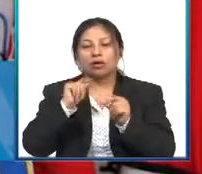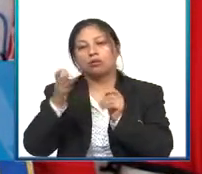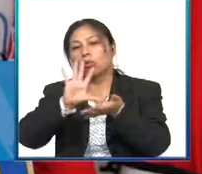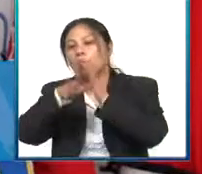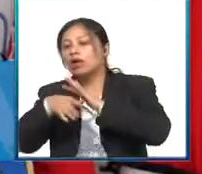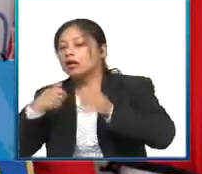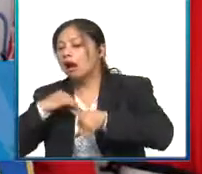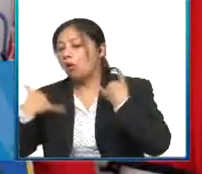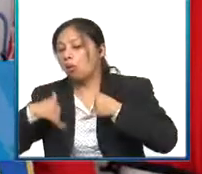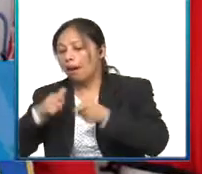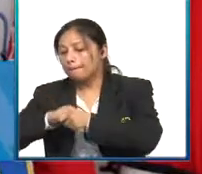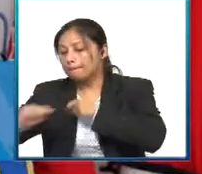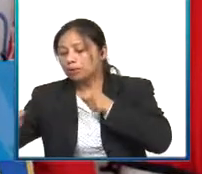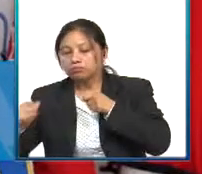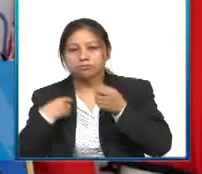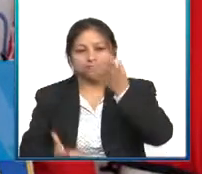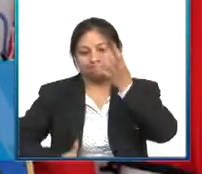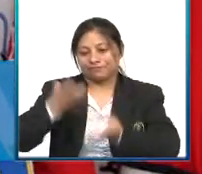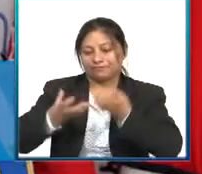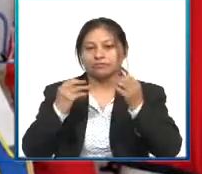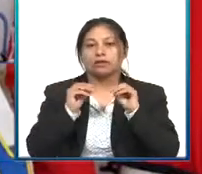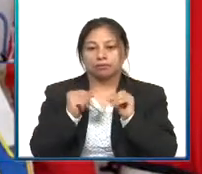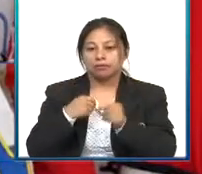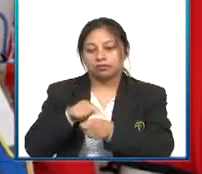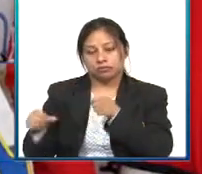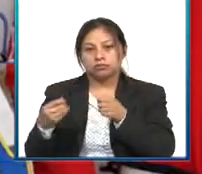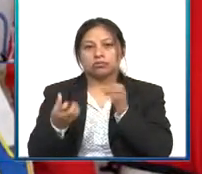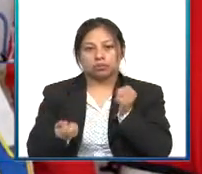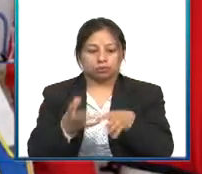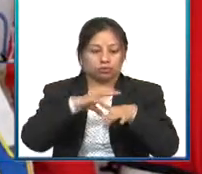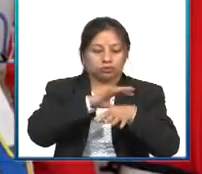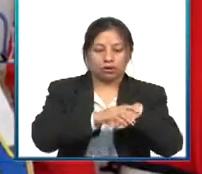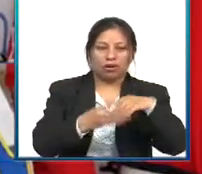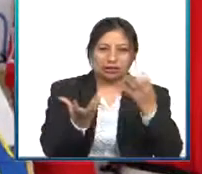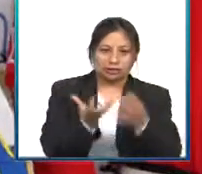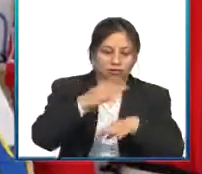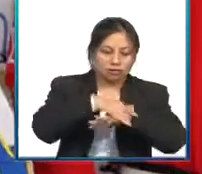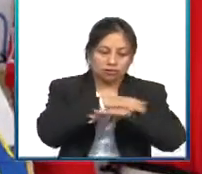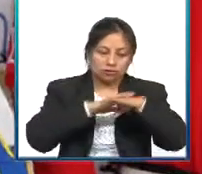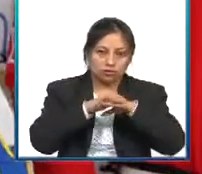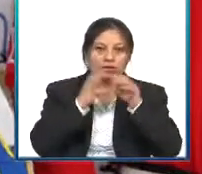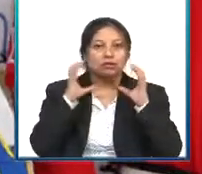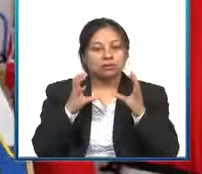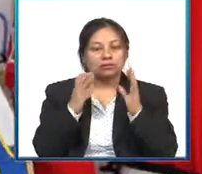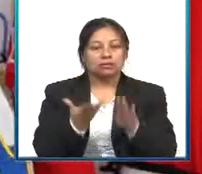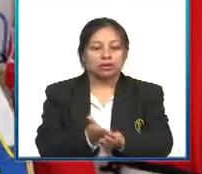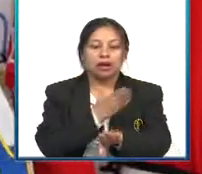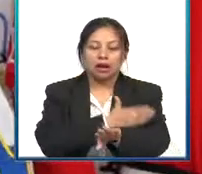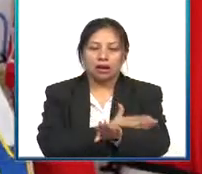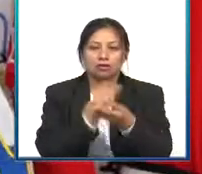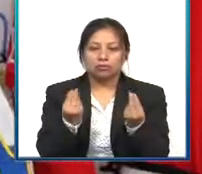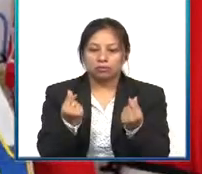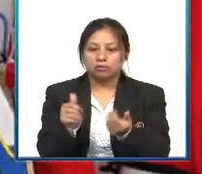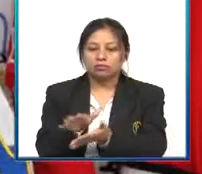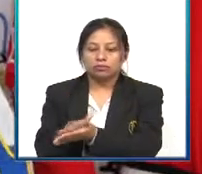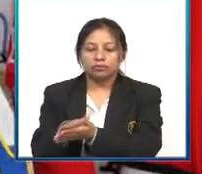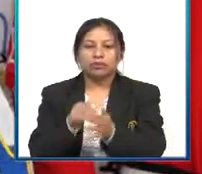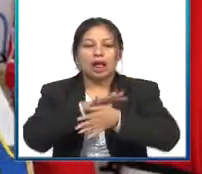que el alcohol gel es altamente inflamable y al manipularlo puede provocarle quemaduras. Por lo tanto, antes de tocar algún fuego